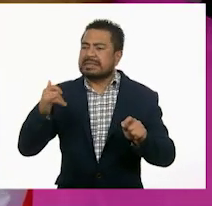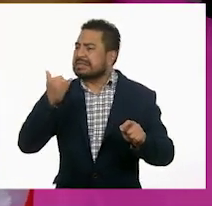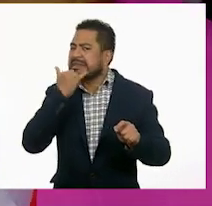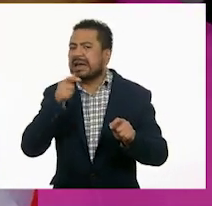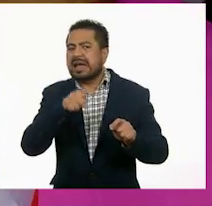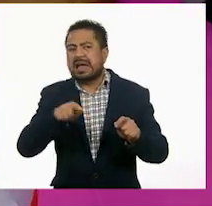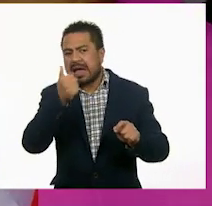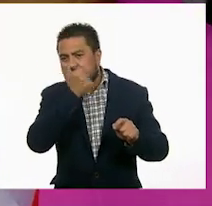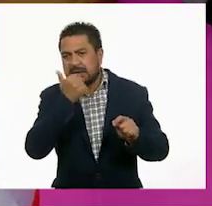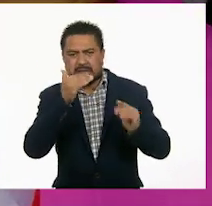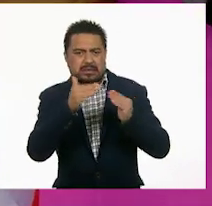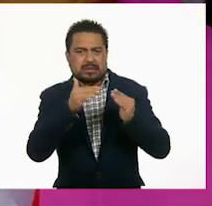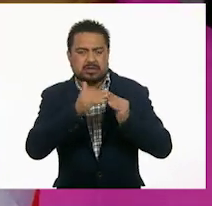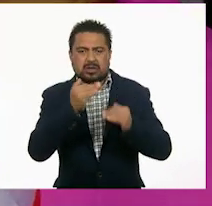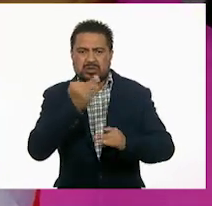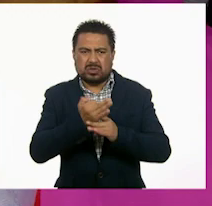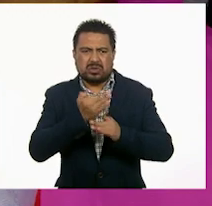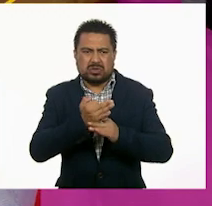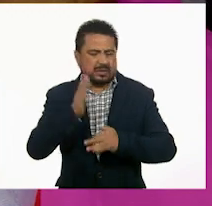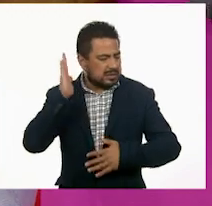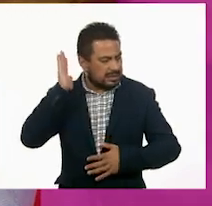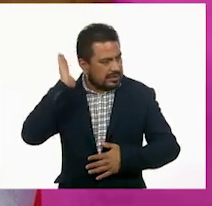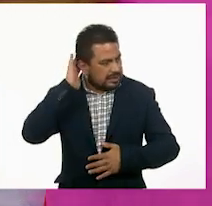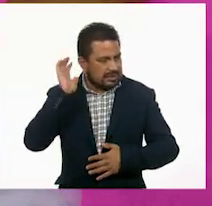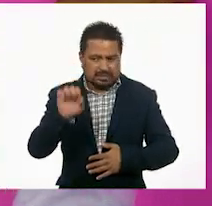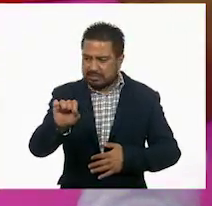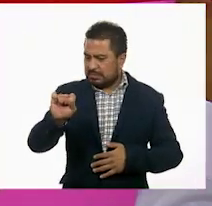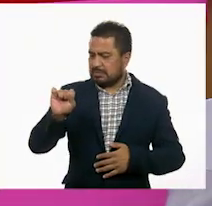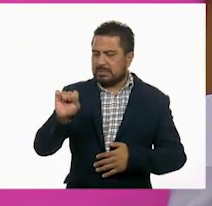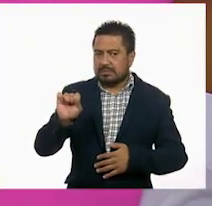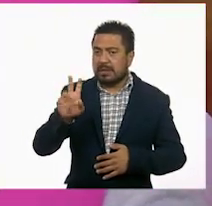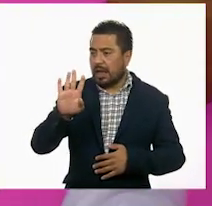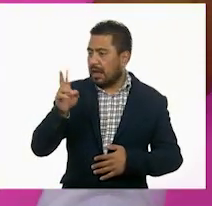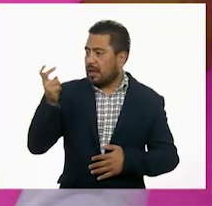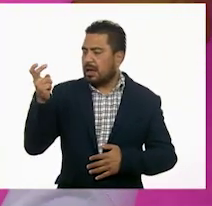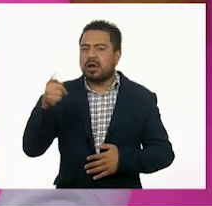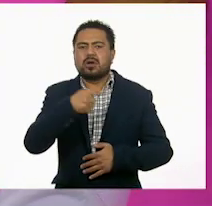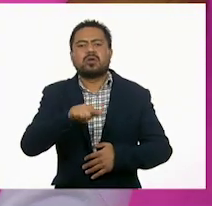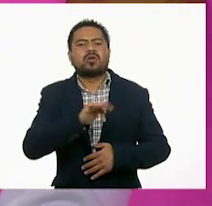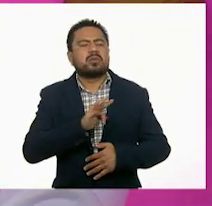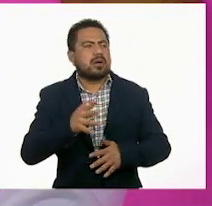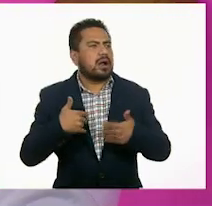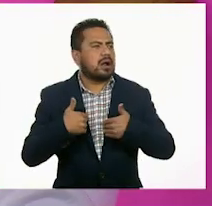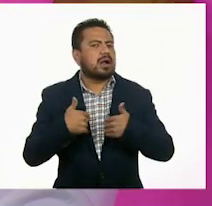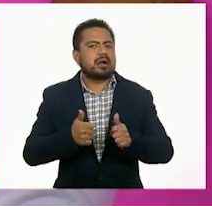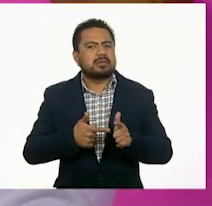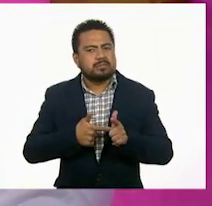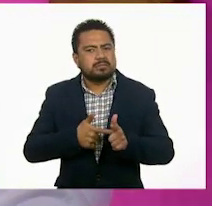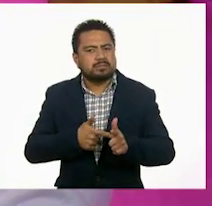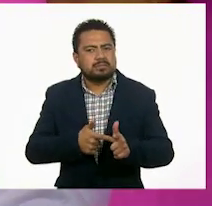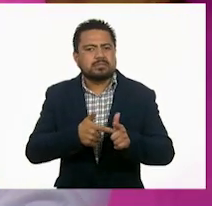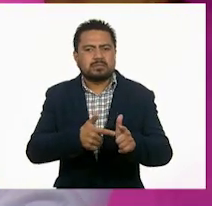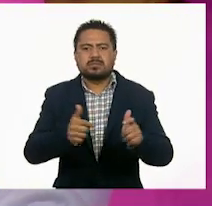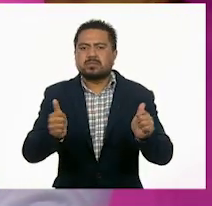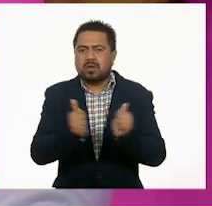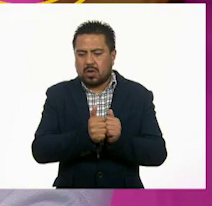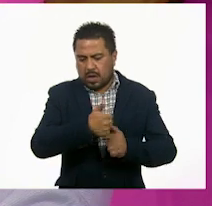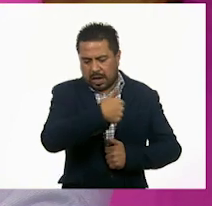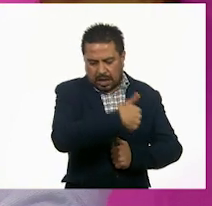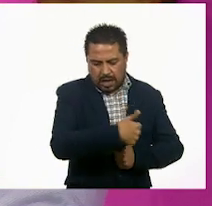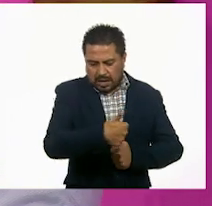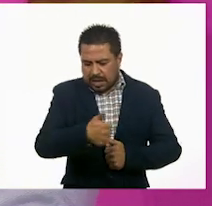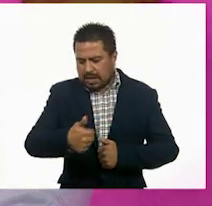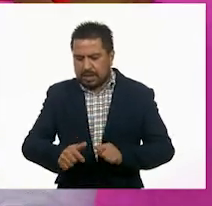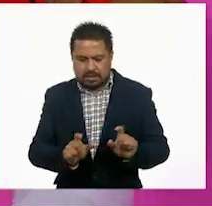nuestros alumnos en casa que le esté dando la espalda, pero bueno, pues. Ahí está, maestro. Comprenderán que es. Y vamos a seguir con cada uno de